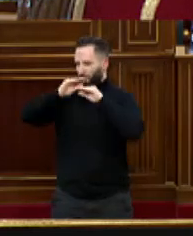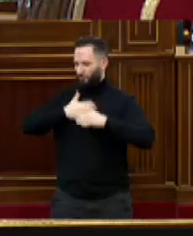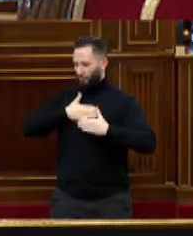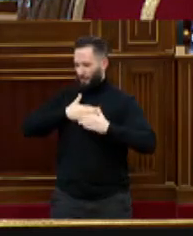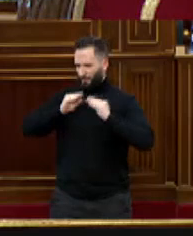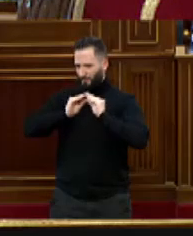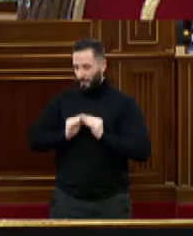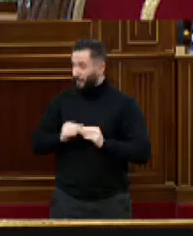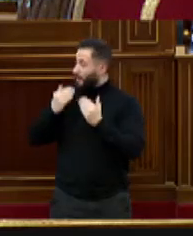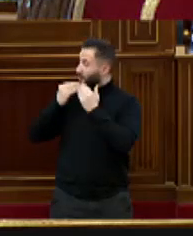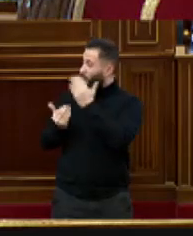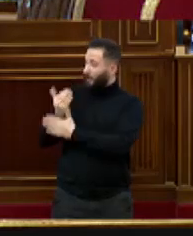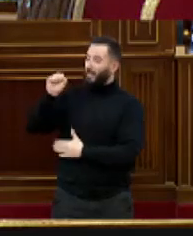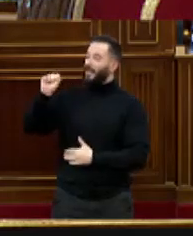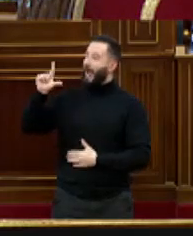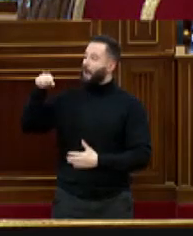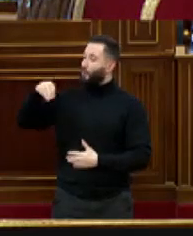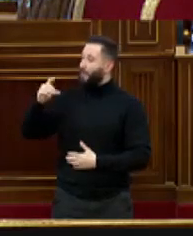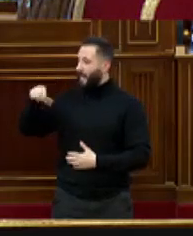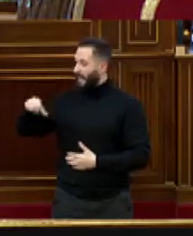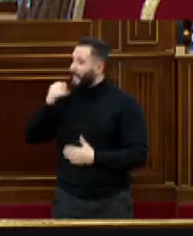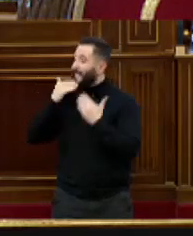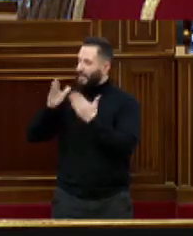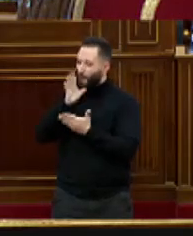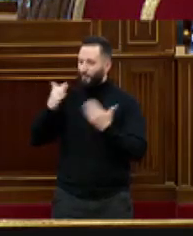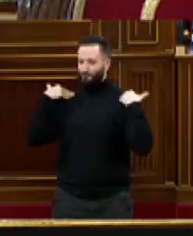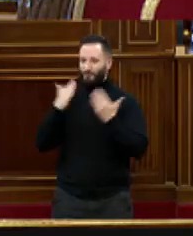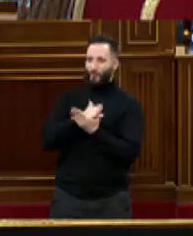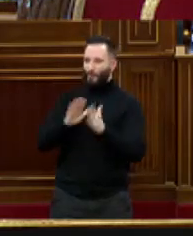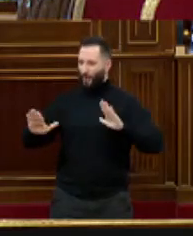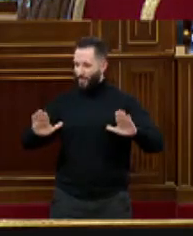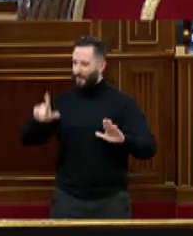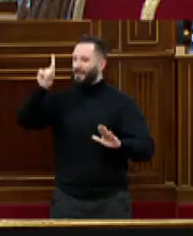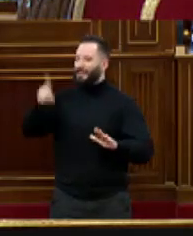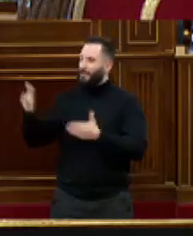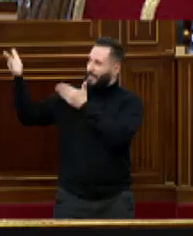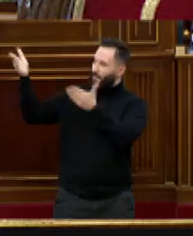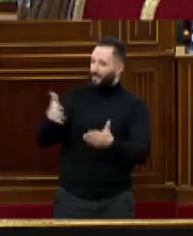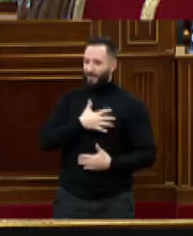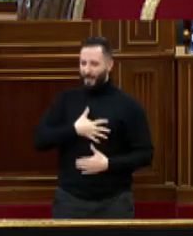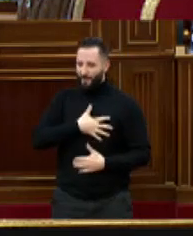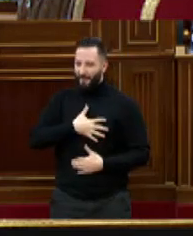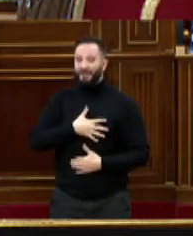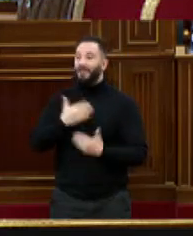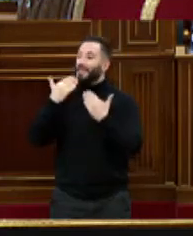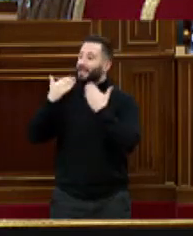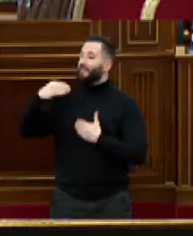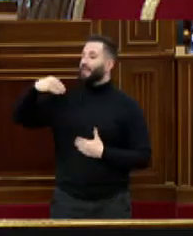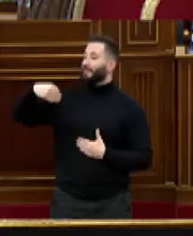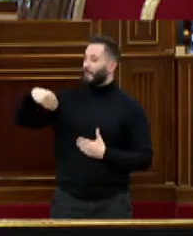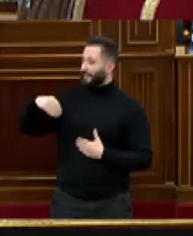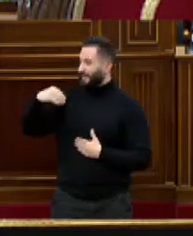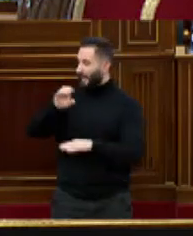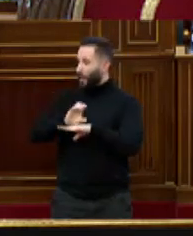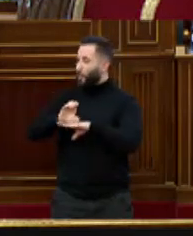días almudena gracias por moderar la mesa y por la amable invitación señor presidente del Consejo